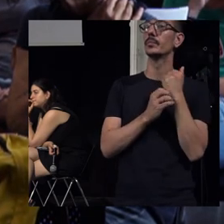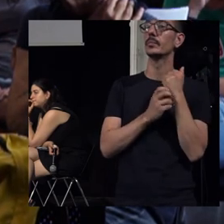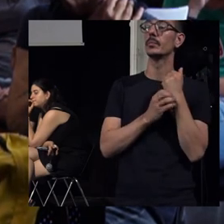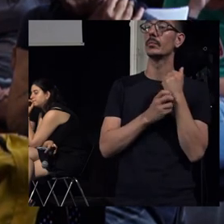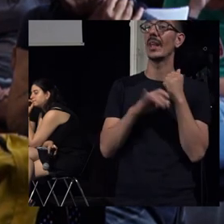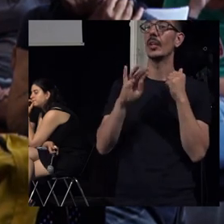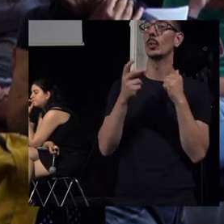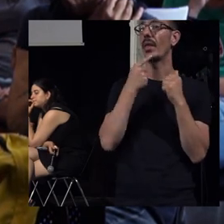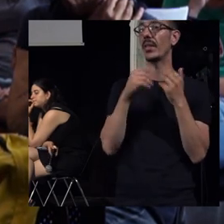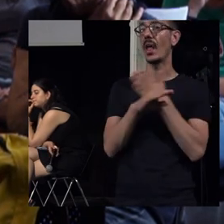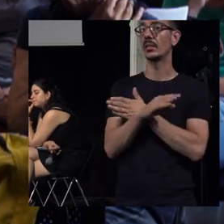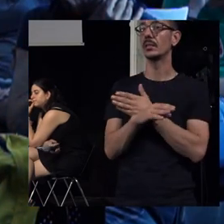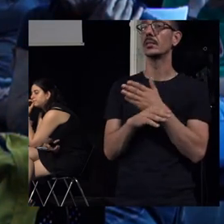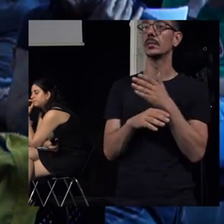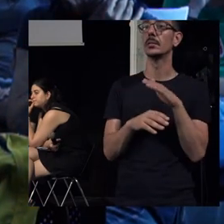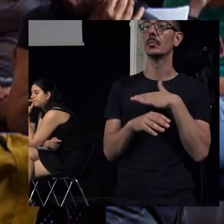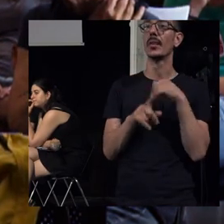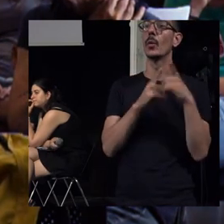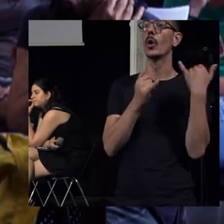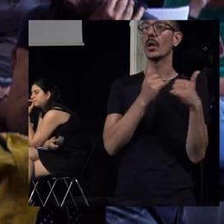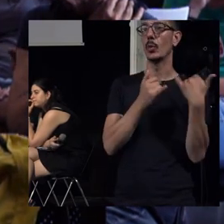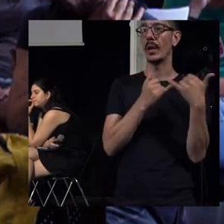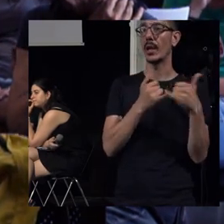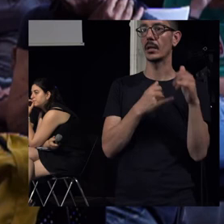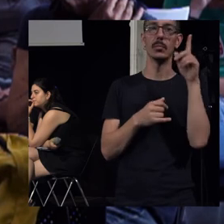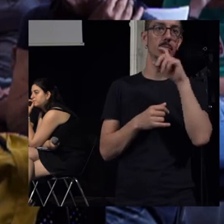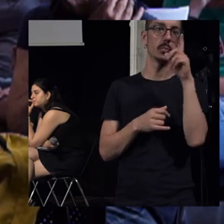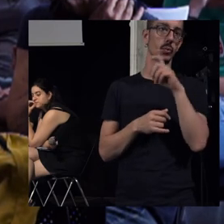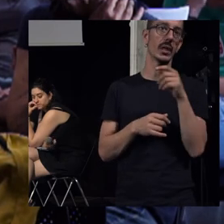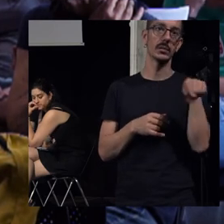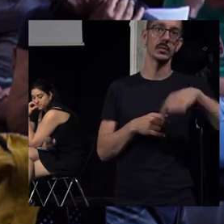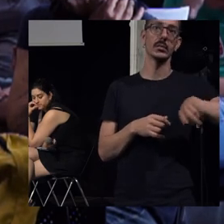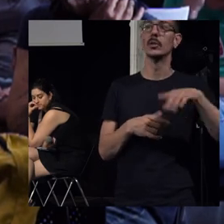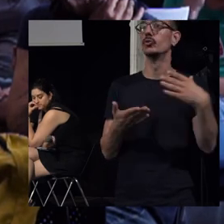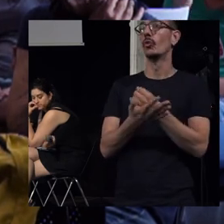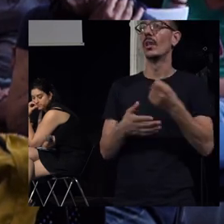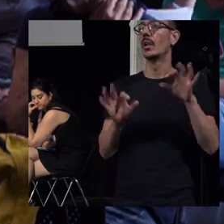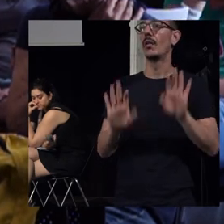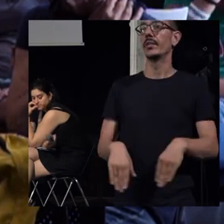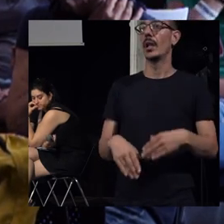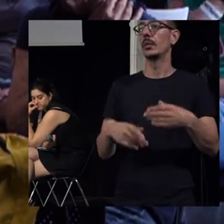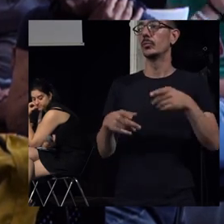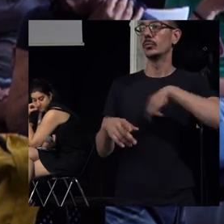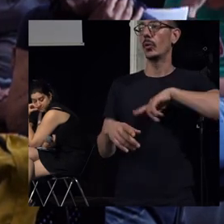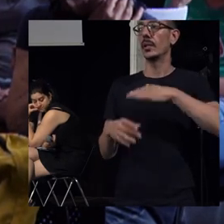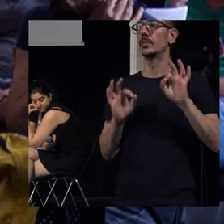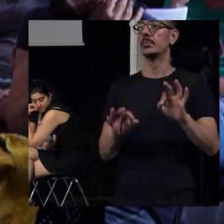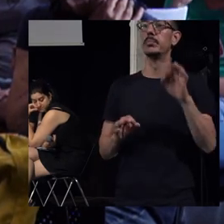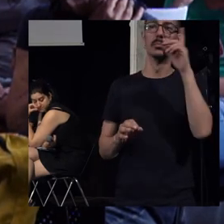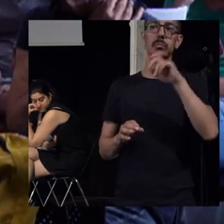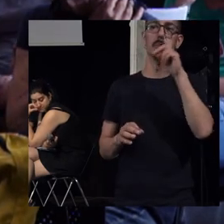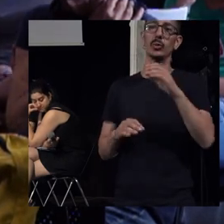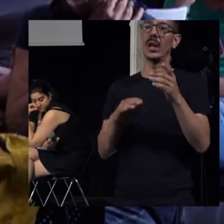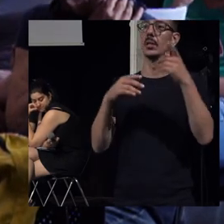Itu, ¿no?, que planteaba, se puede recuperar y es, bueno, todas somos putas, ¿por qué no? Y rompamos ya